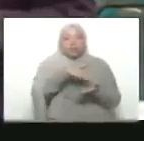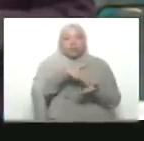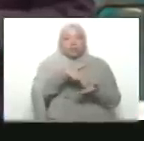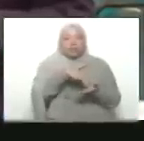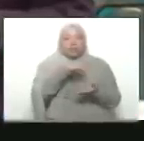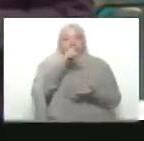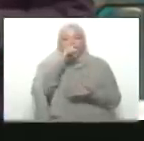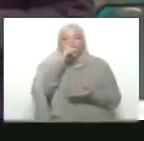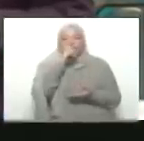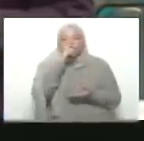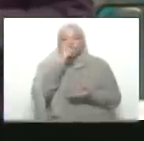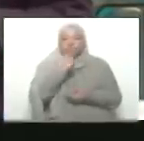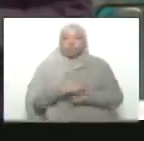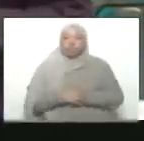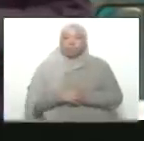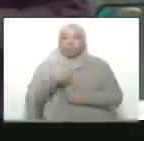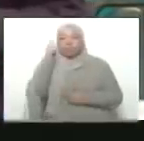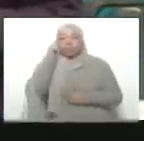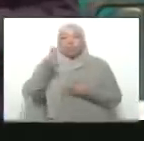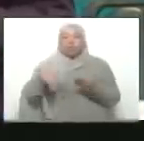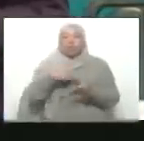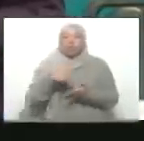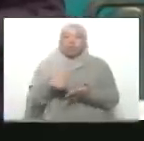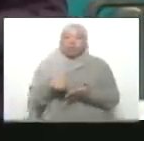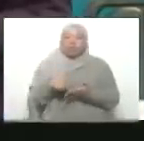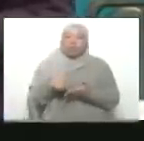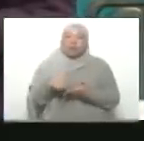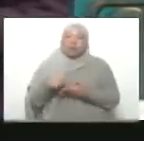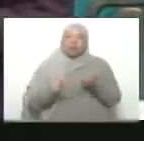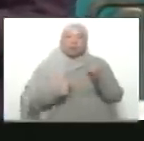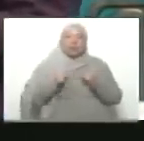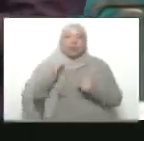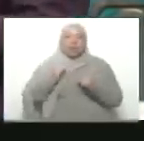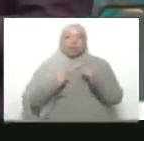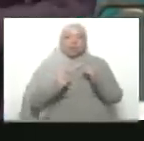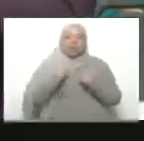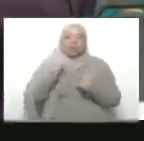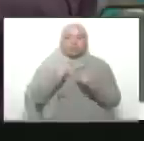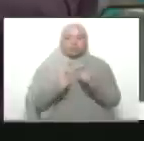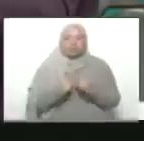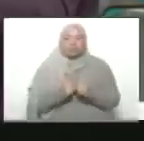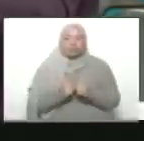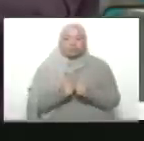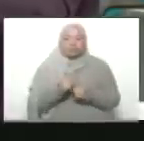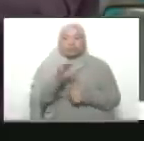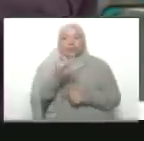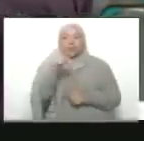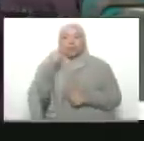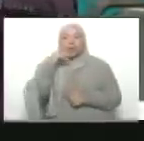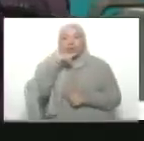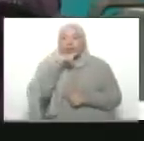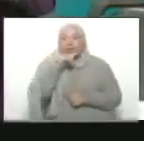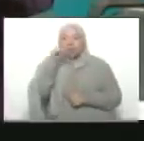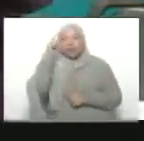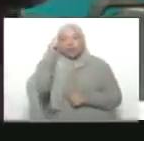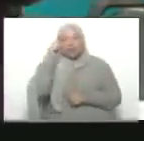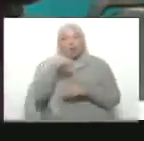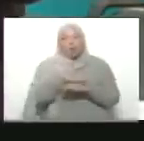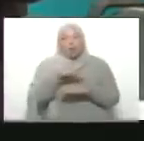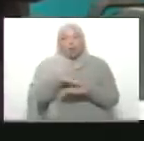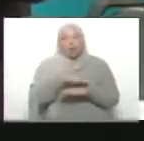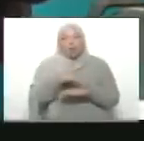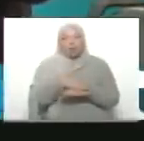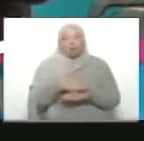conmemorando el Día Nacional de la salsa Ah efectivamente el 5 de octubre 5 de octubre el día jueves